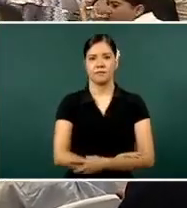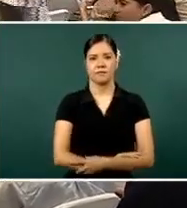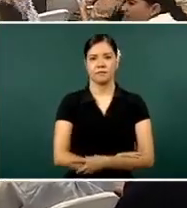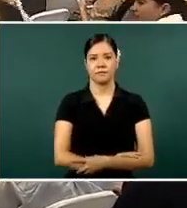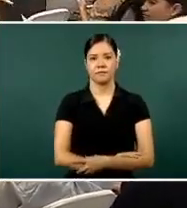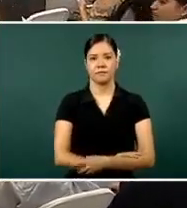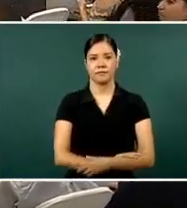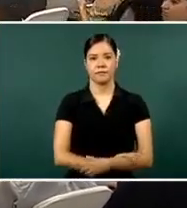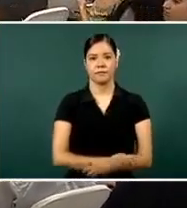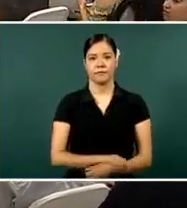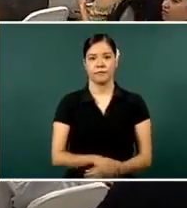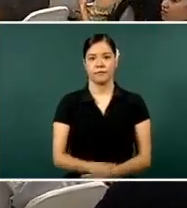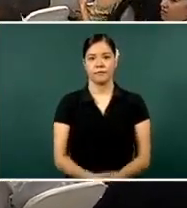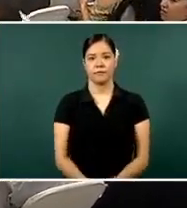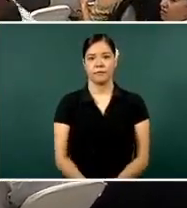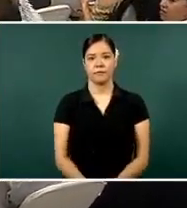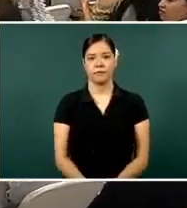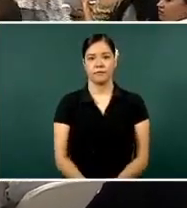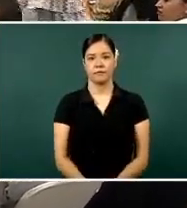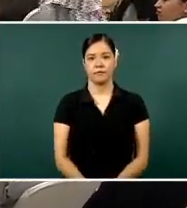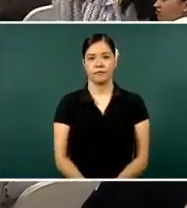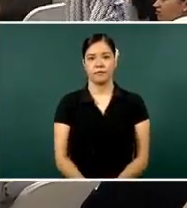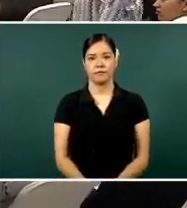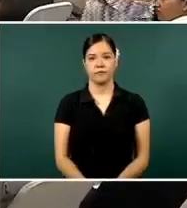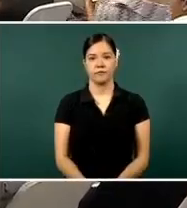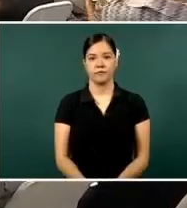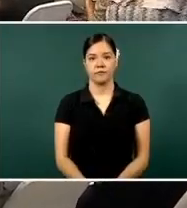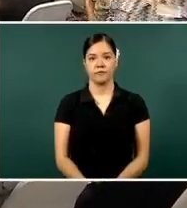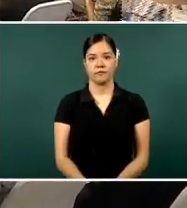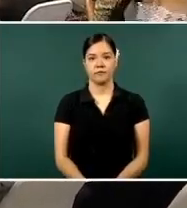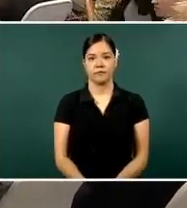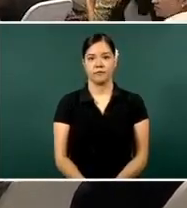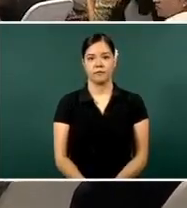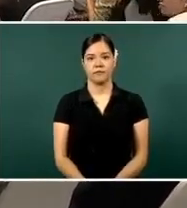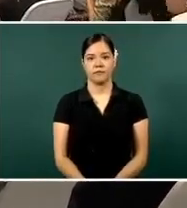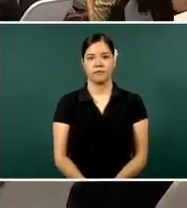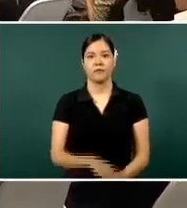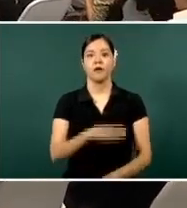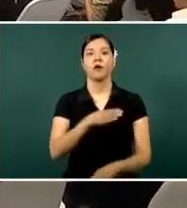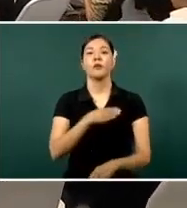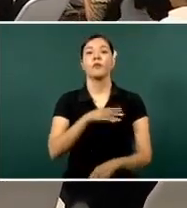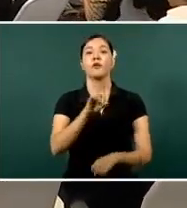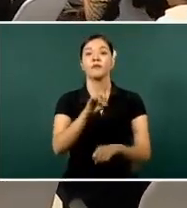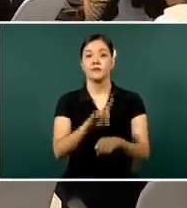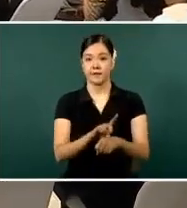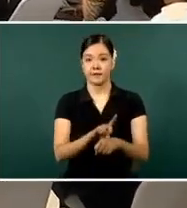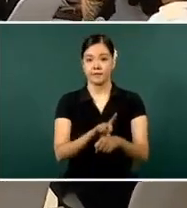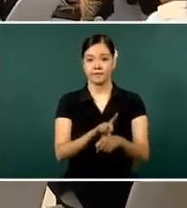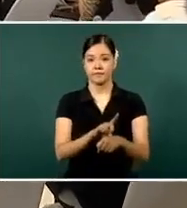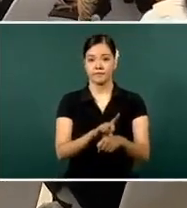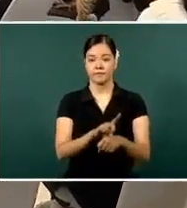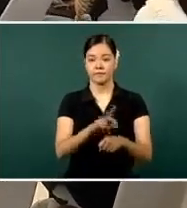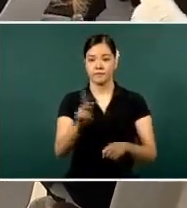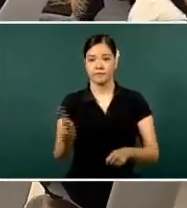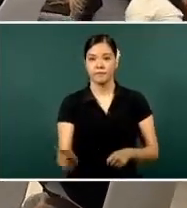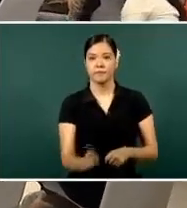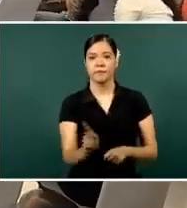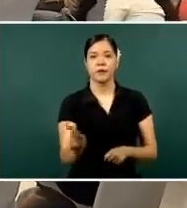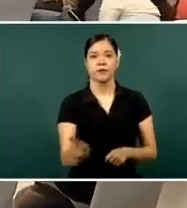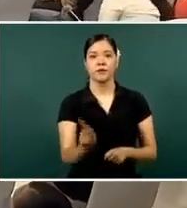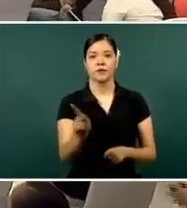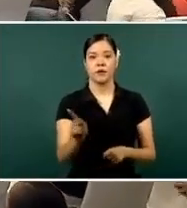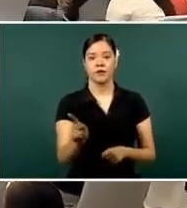Presidente, preguntarle el tema de Durango. Buenos días. Preguntarle el tema de Durango. Son varios